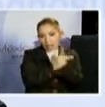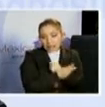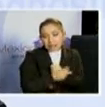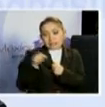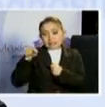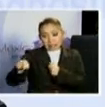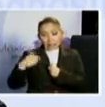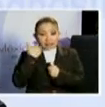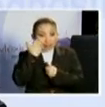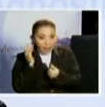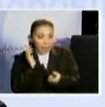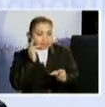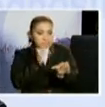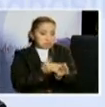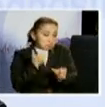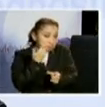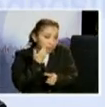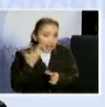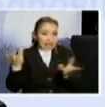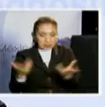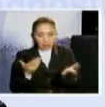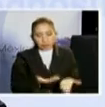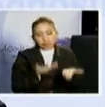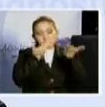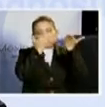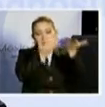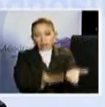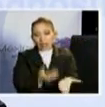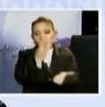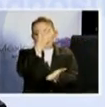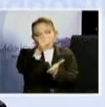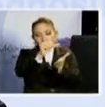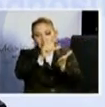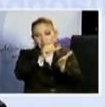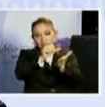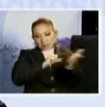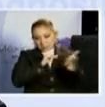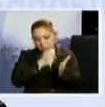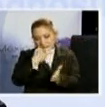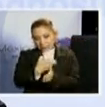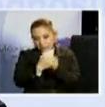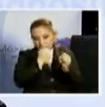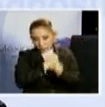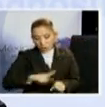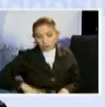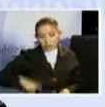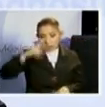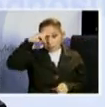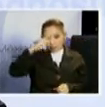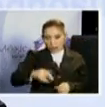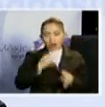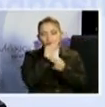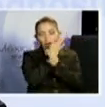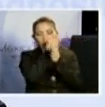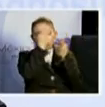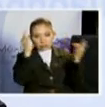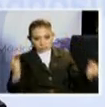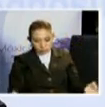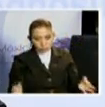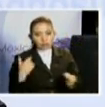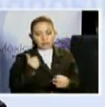países que estén en posición de hacerlo deberán entregar durante el primer trimestre de este año. el Gobierno de México ha anunciado que